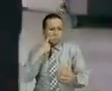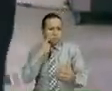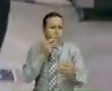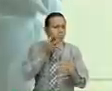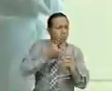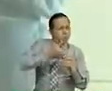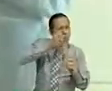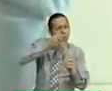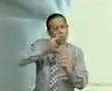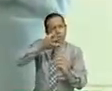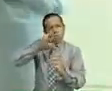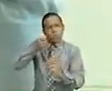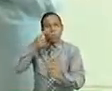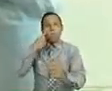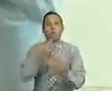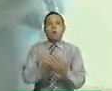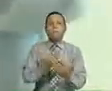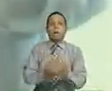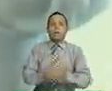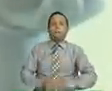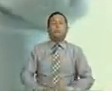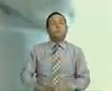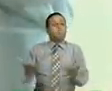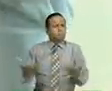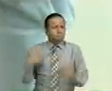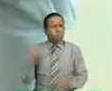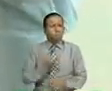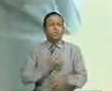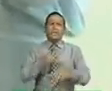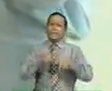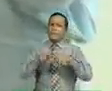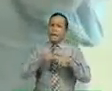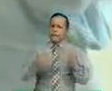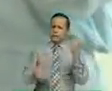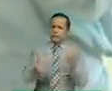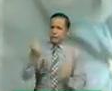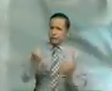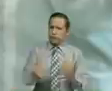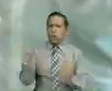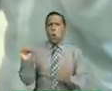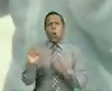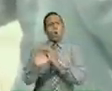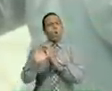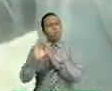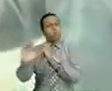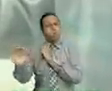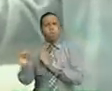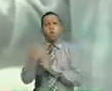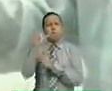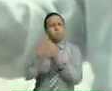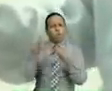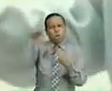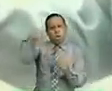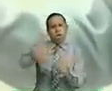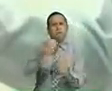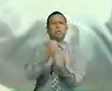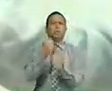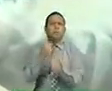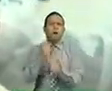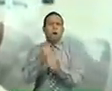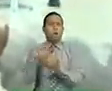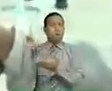Quito. Vamos a hacer a los taxistas, vamos a hacer a los choferes de los buses, a los compañeros que trabajan aquí en el aeropuerto. Hay un